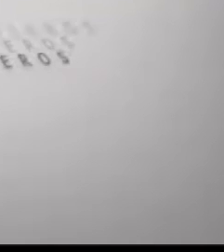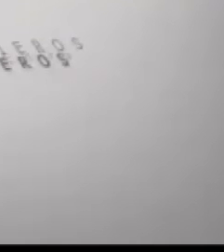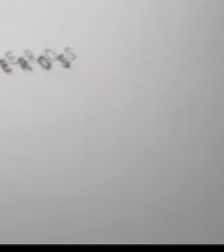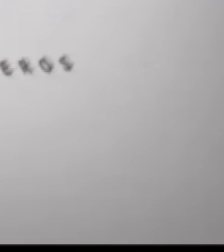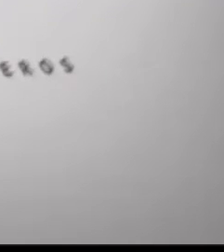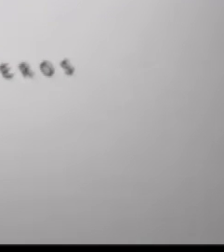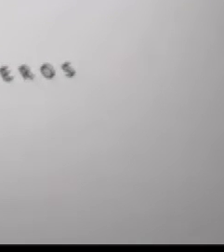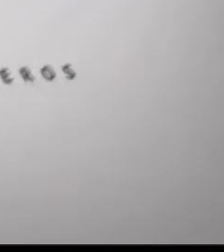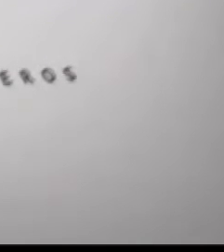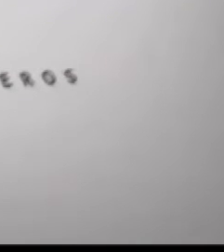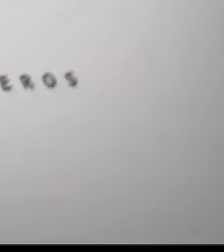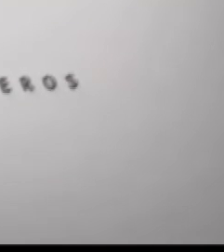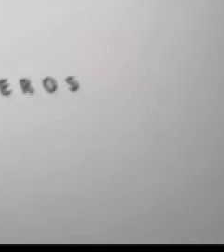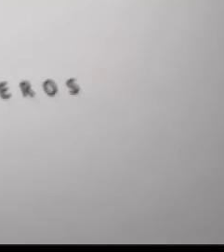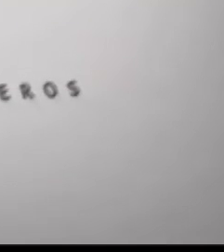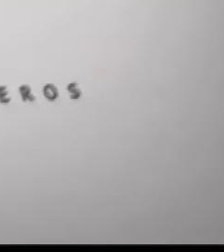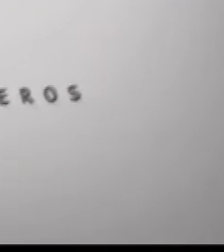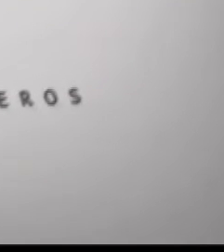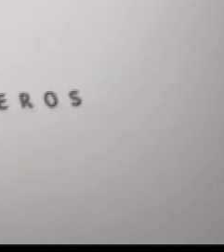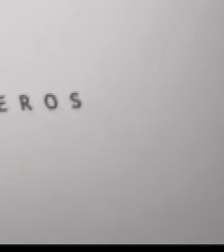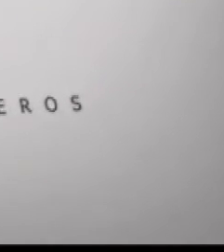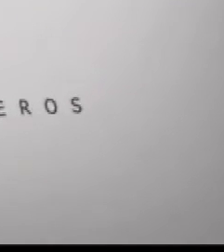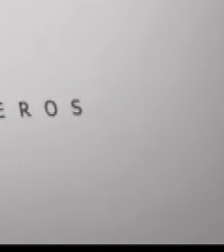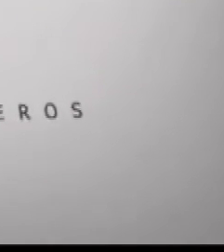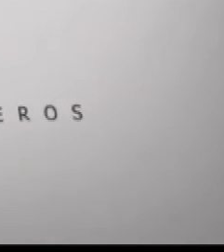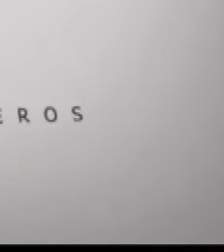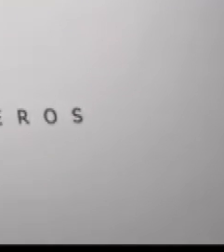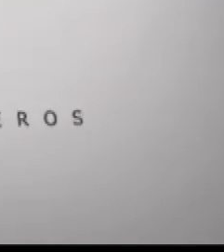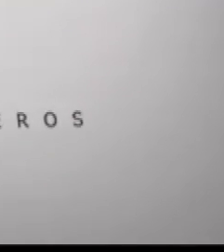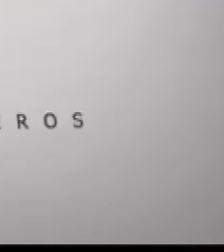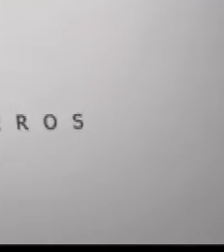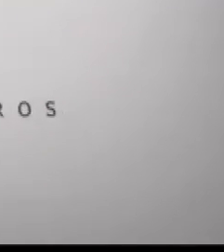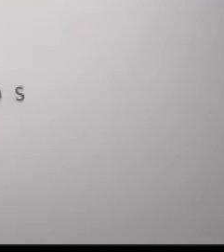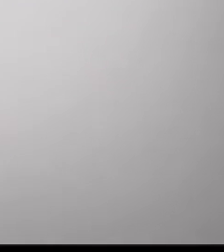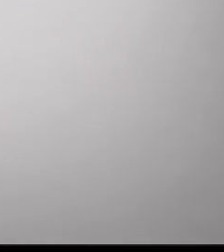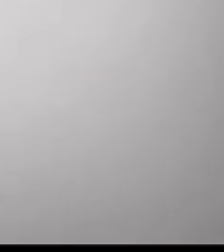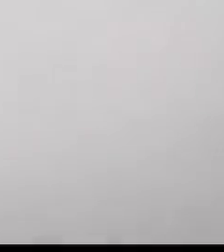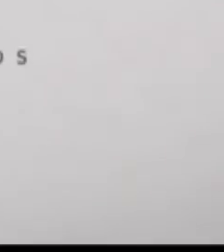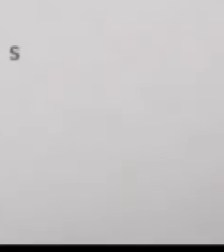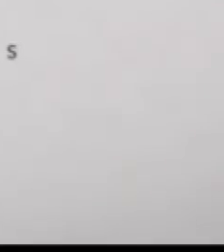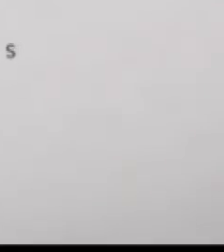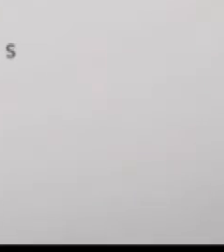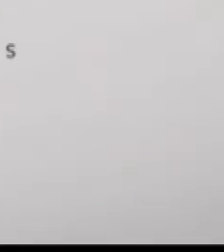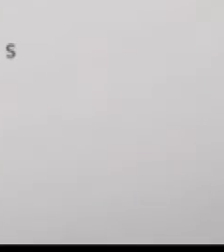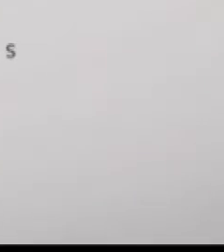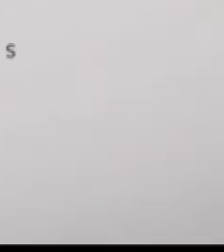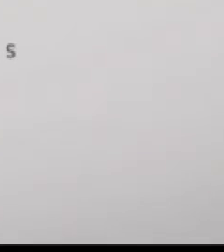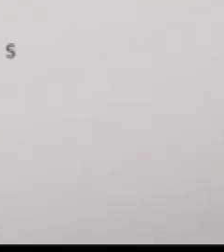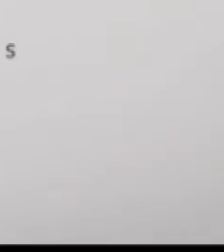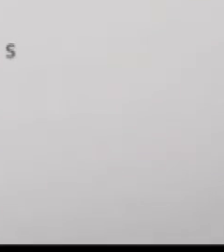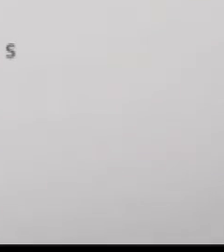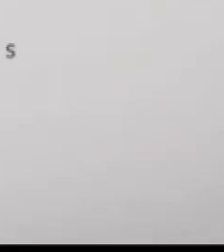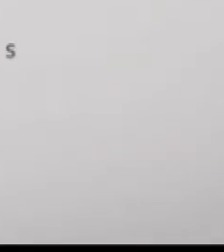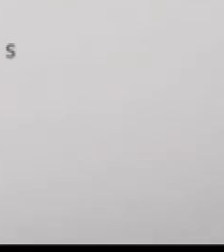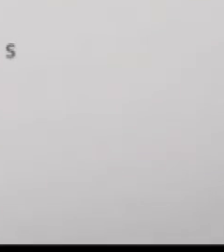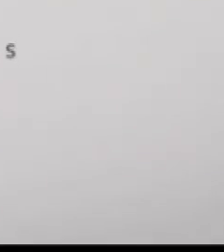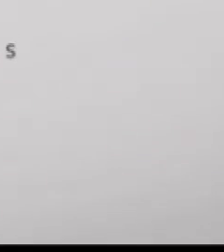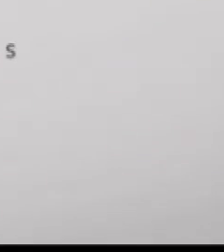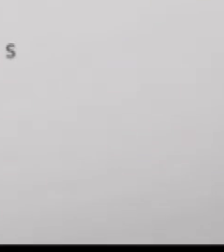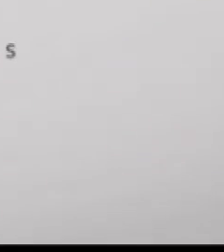Plano. Llega a ustedes con el patrocinio de FEDENAVI, la Federación Nacional de Navieros de Colombia.